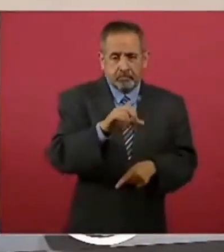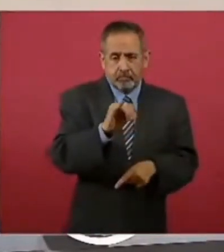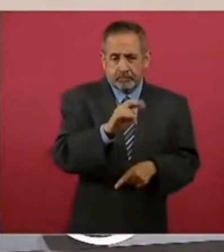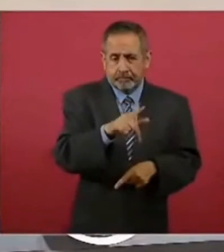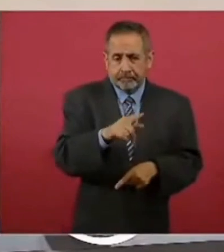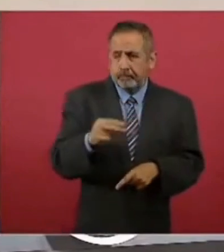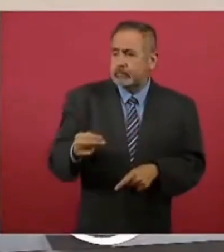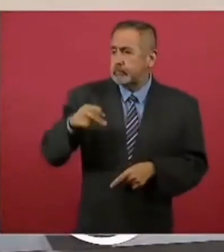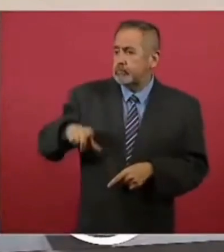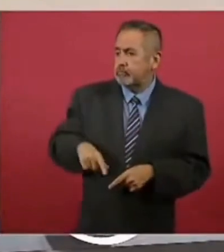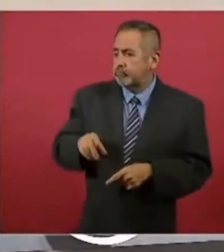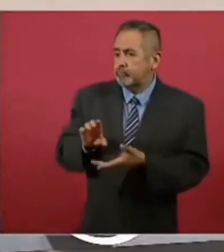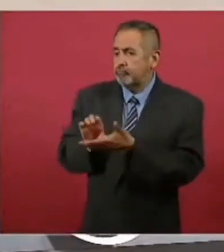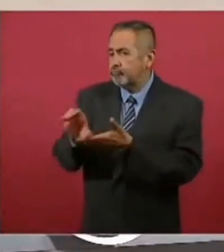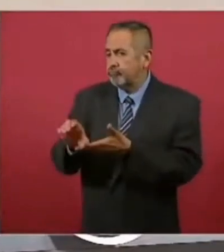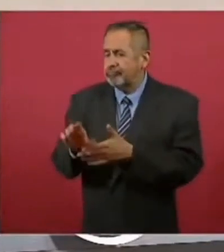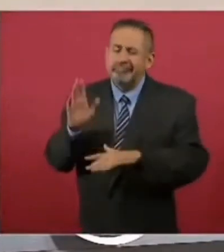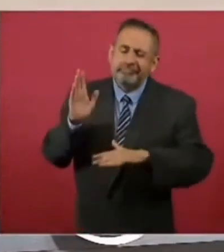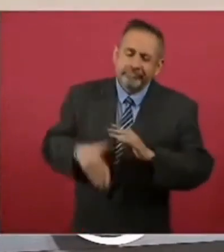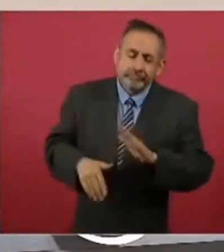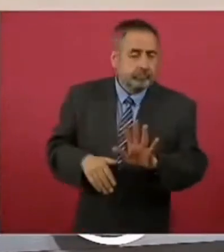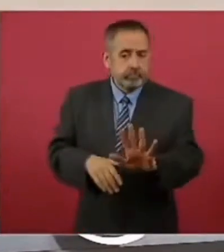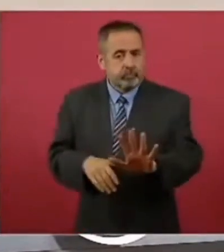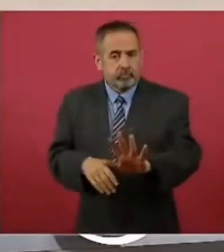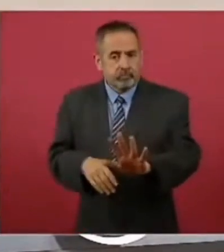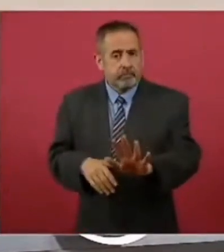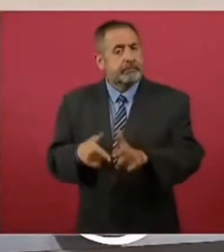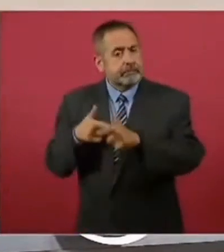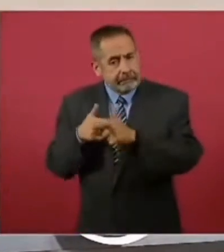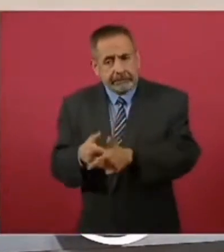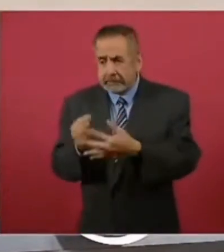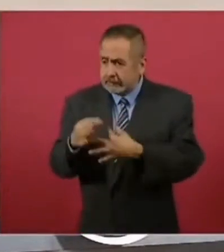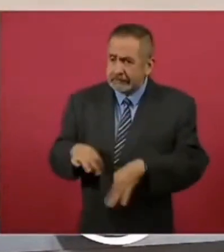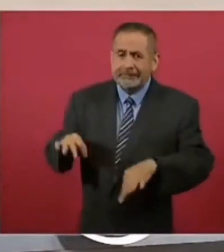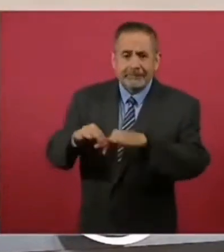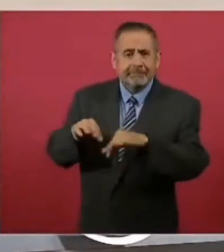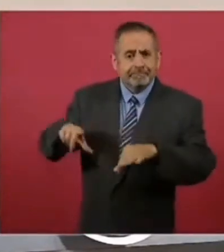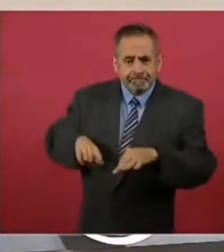pública, que es importantísima la inversión pública.